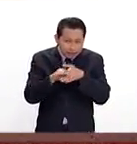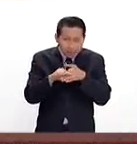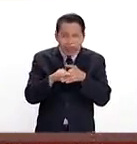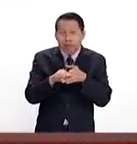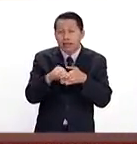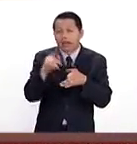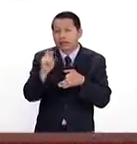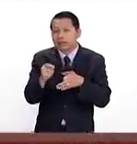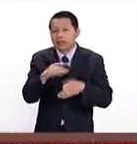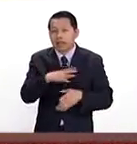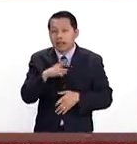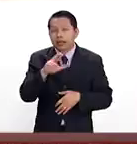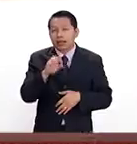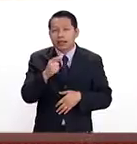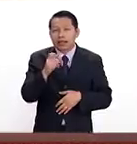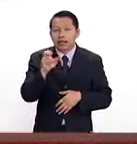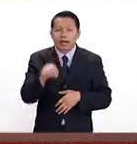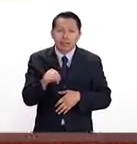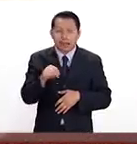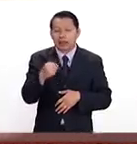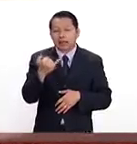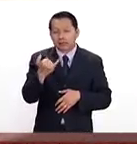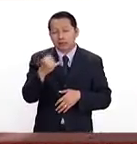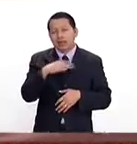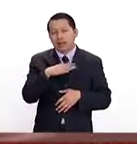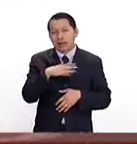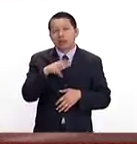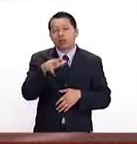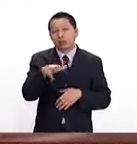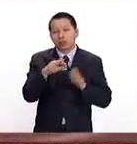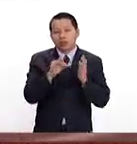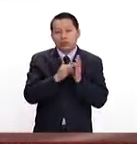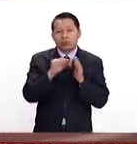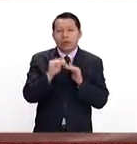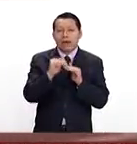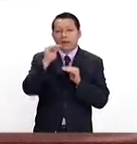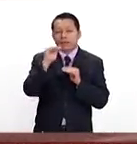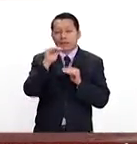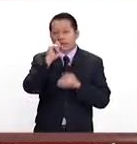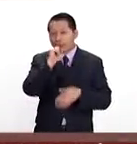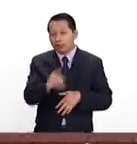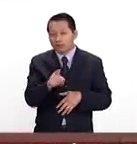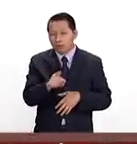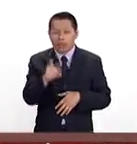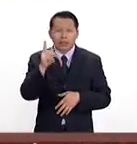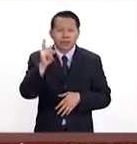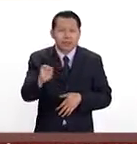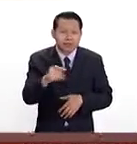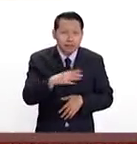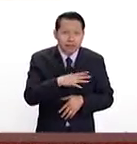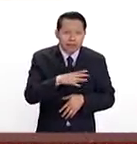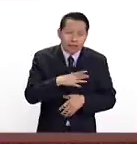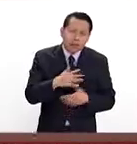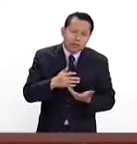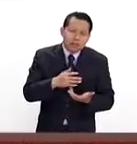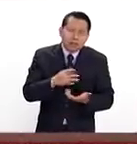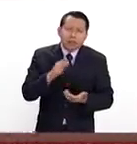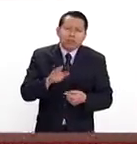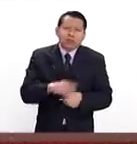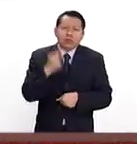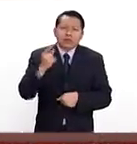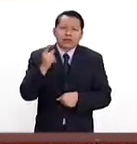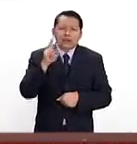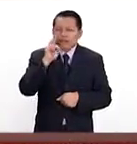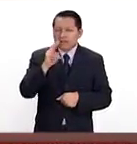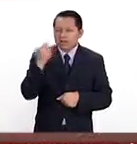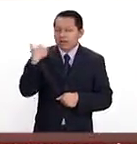es a Reagan, y Reagan está 18 puntos arriba. Sí. Entonces, esto creo que es en buena medida el reflejo de lo que